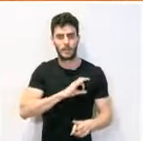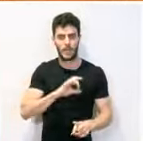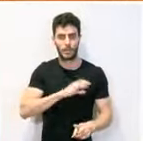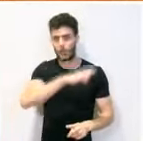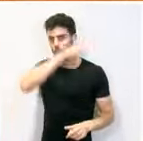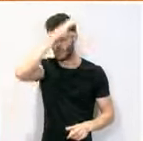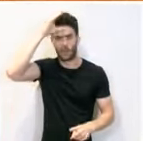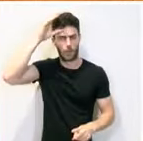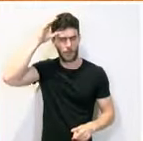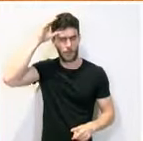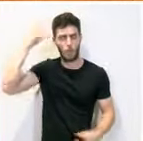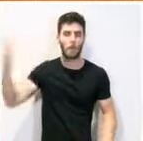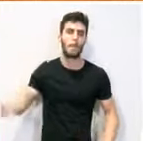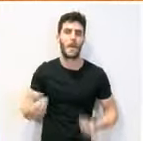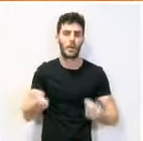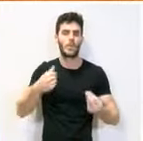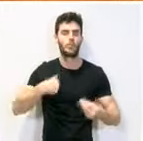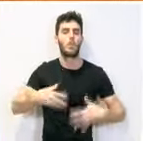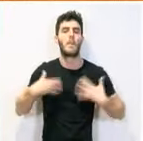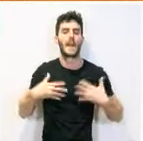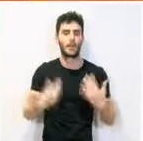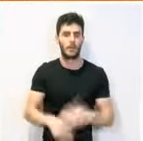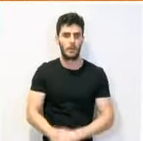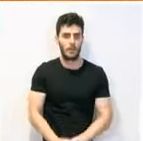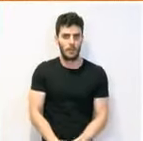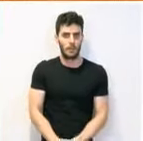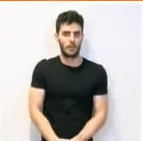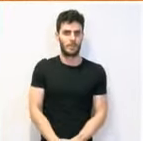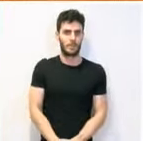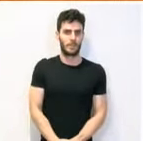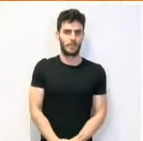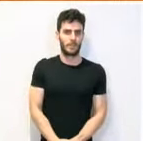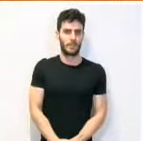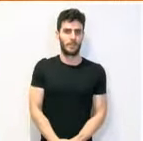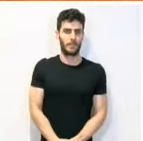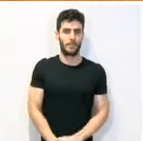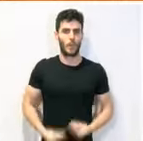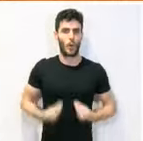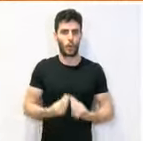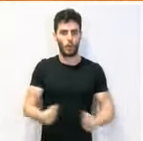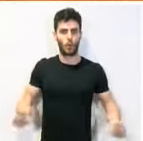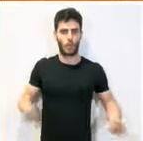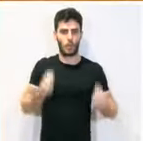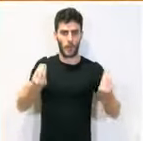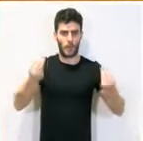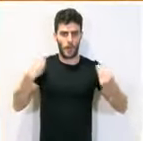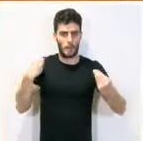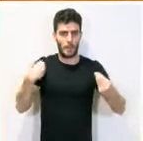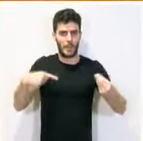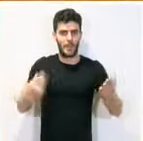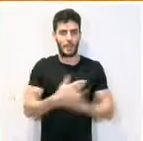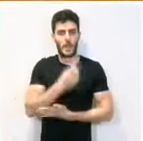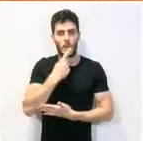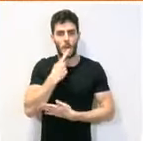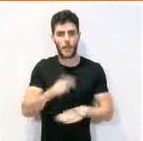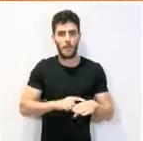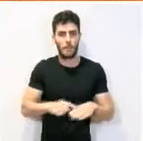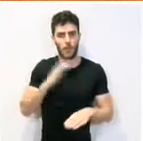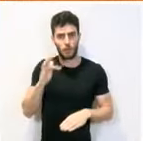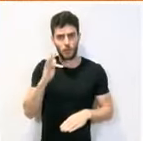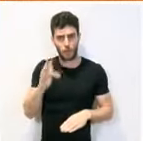Andreu que van a mejorar y yo me alegro. Pero junto a esa mejora, lo que anunciaba esta mañana me parecen aspectos